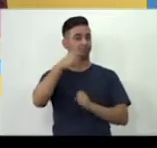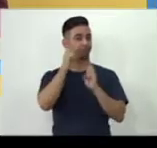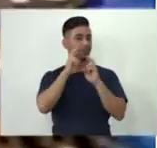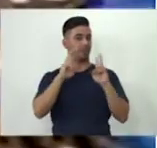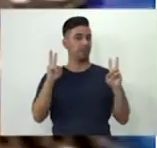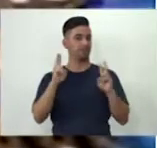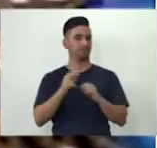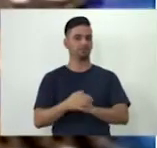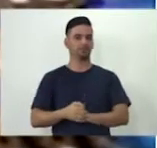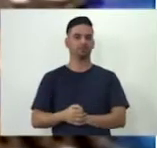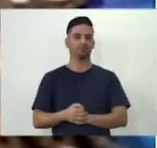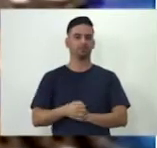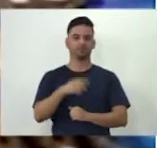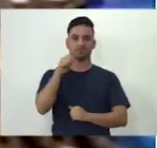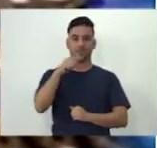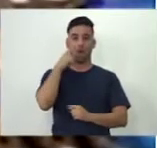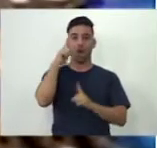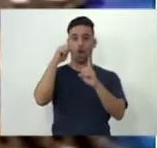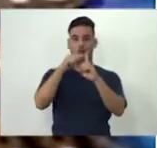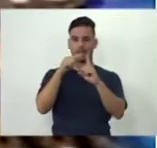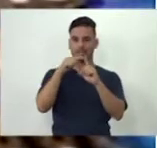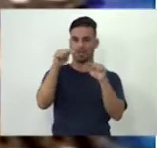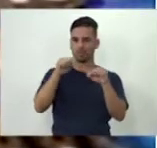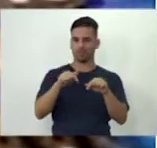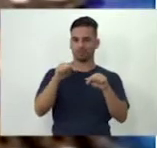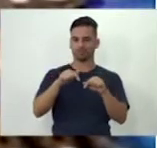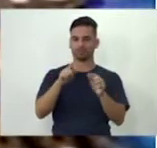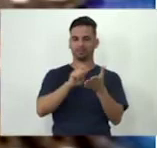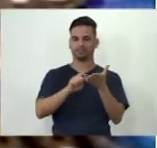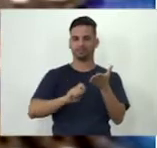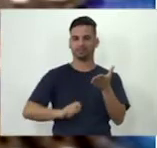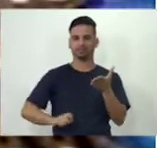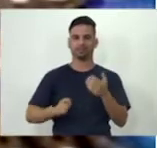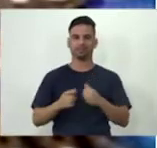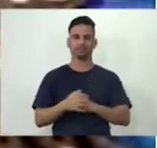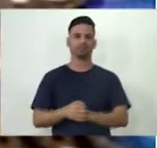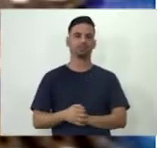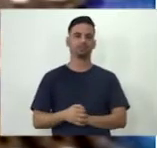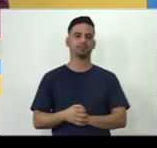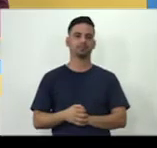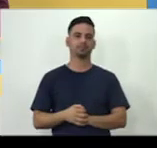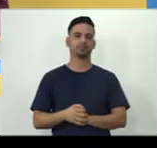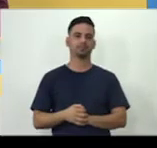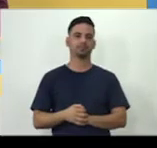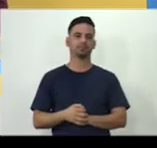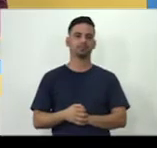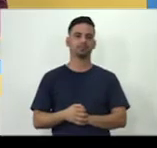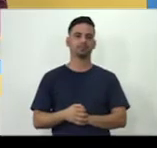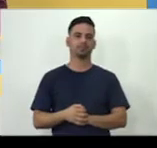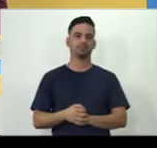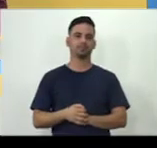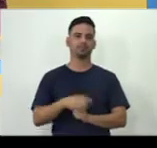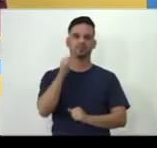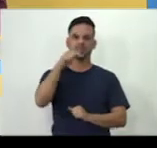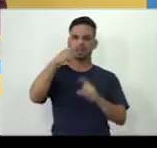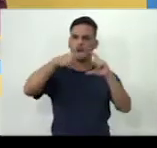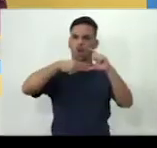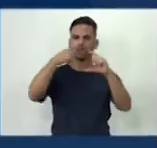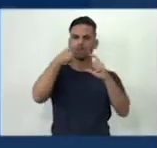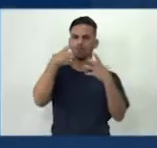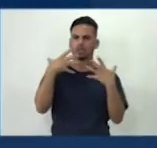proponiendo el tema del encuentro de hoy: electricidad y magnetismo. ¿Cuáles son los contenidos fundamentales que vamos a